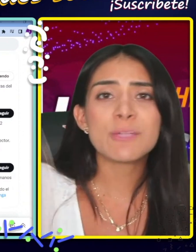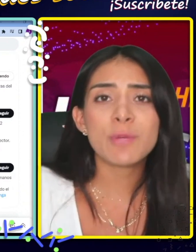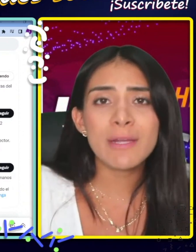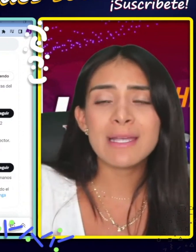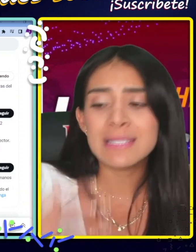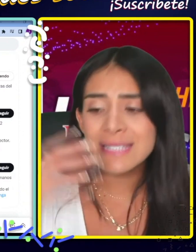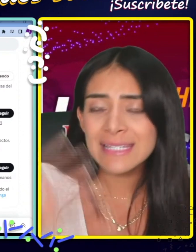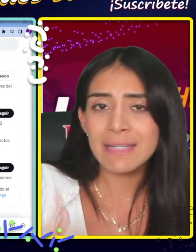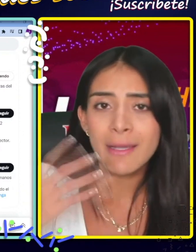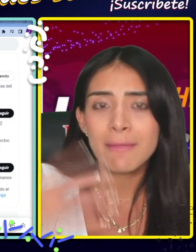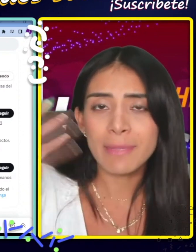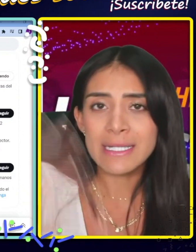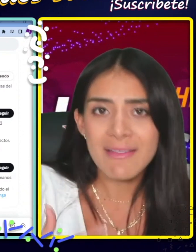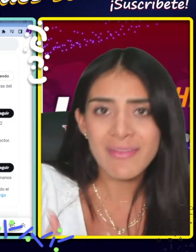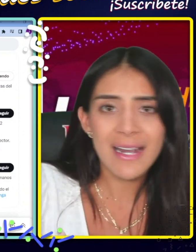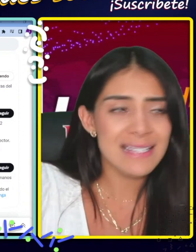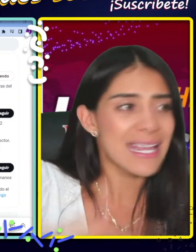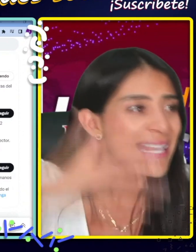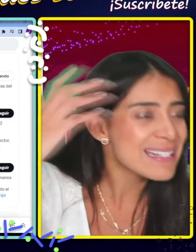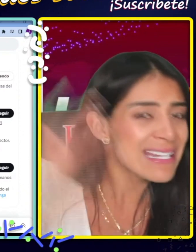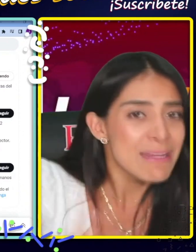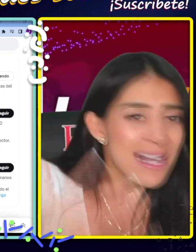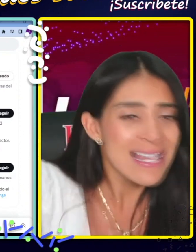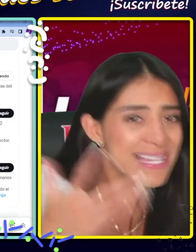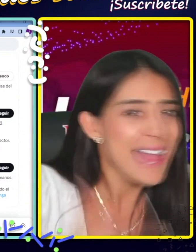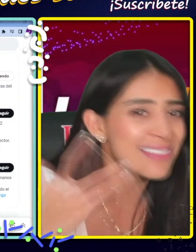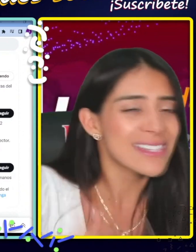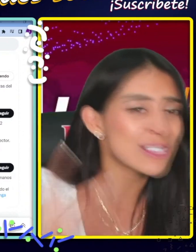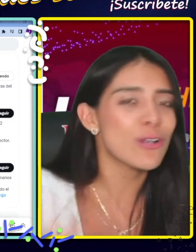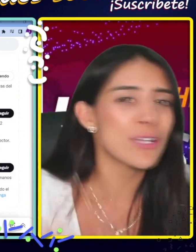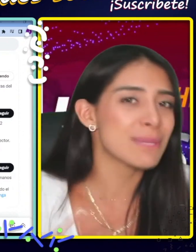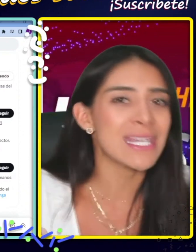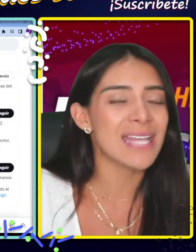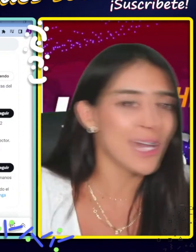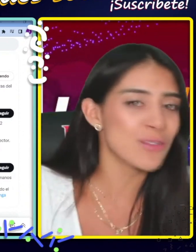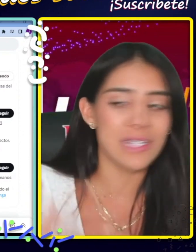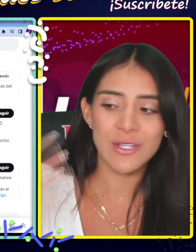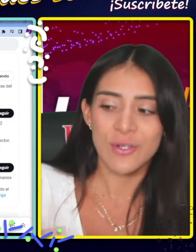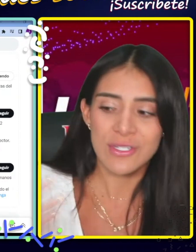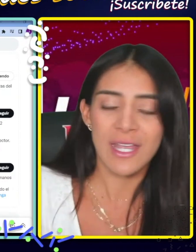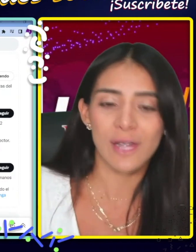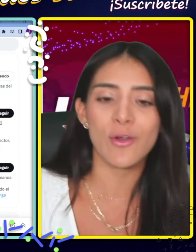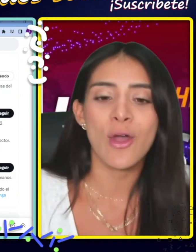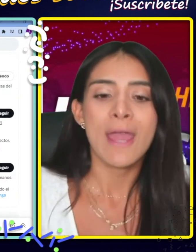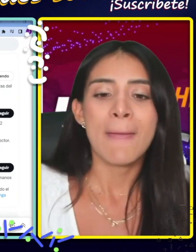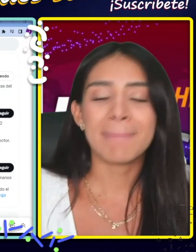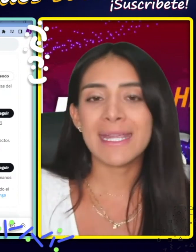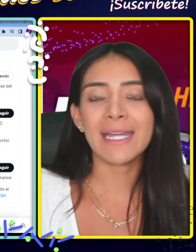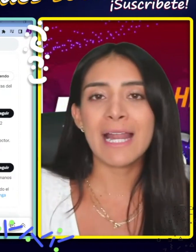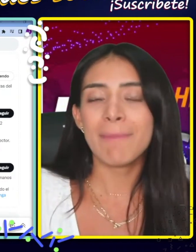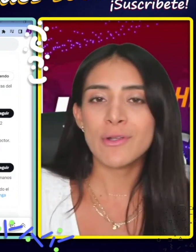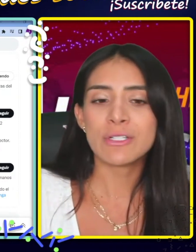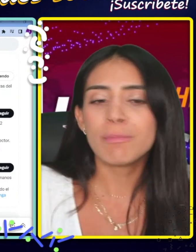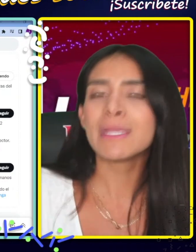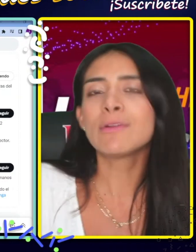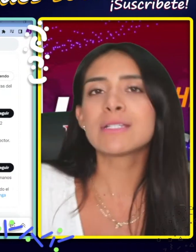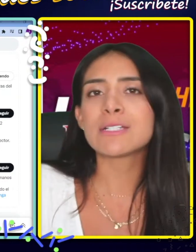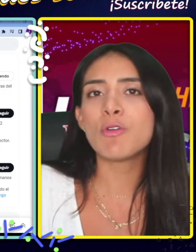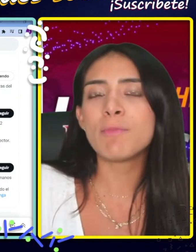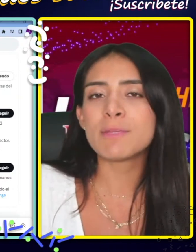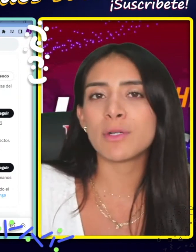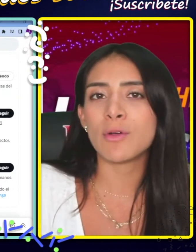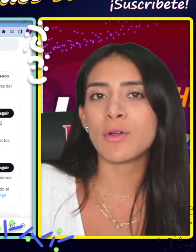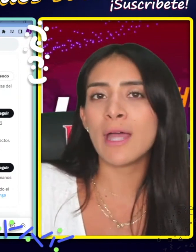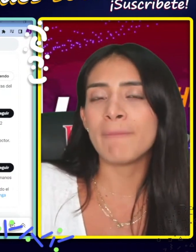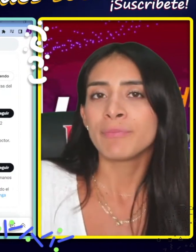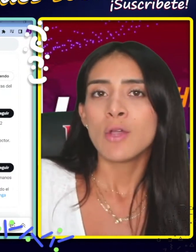tiene las pruebas, neta, vaya y preséntalas, exhíbalas ante todos los mexicanos y yo cierro mi canal. Pero si no, pídeme unas